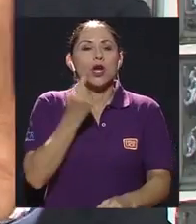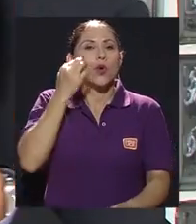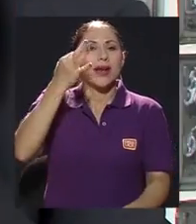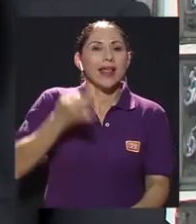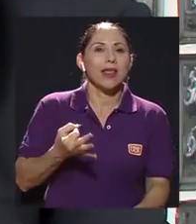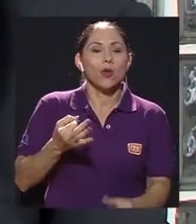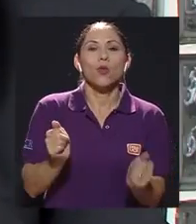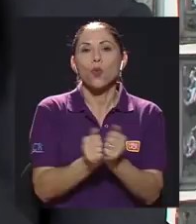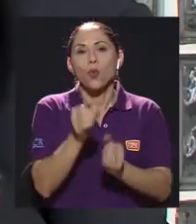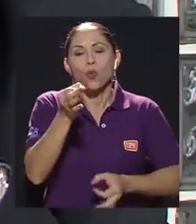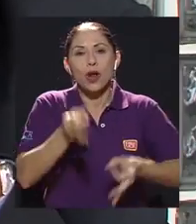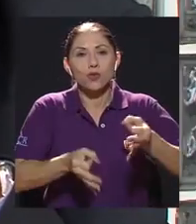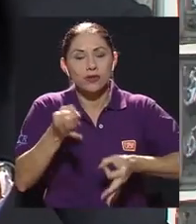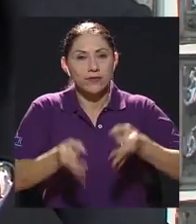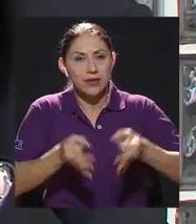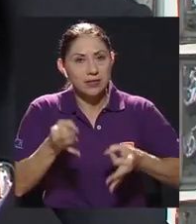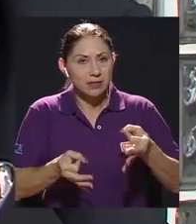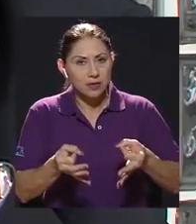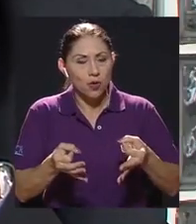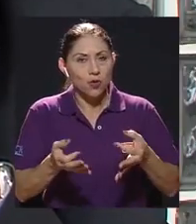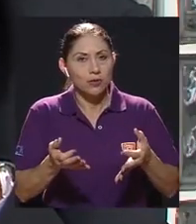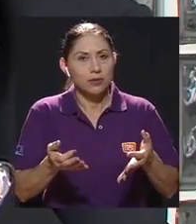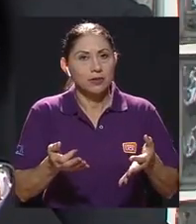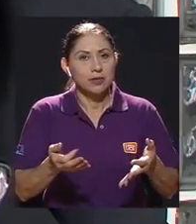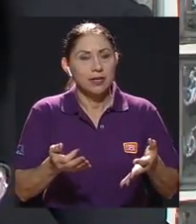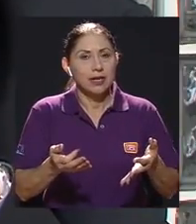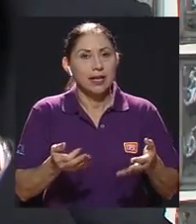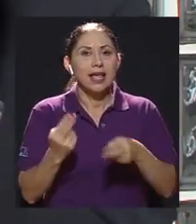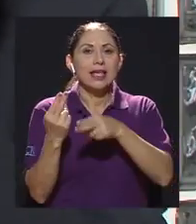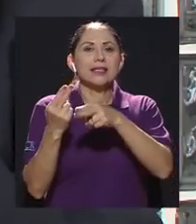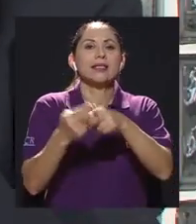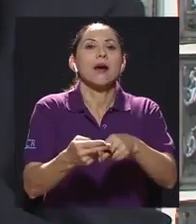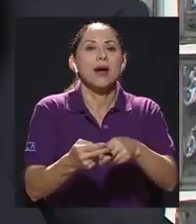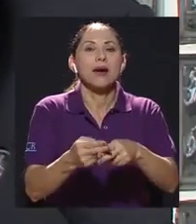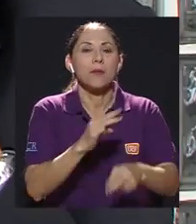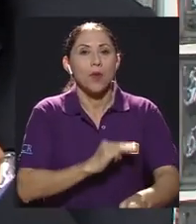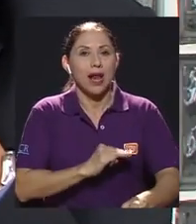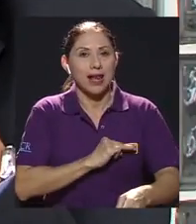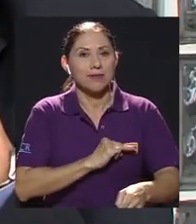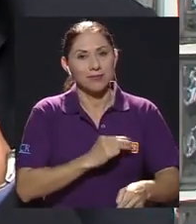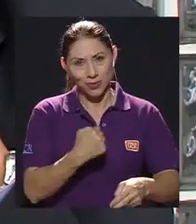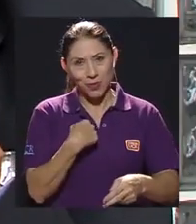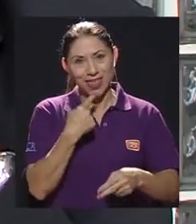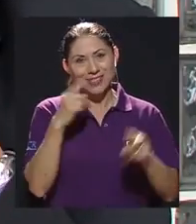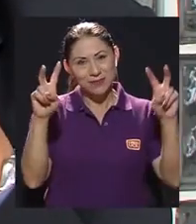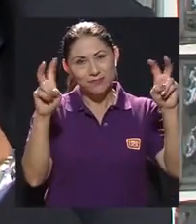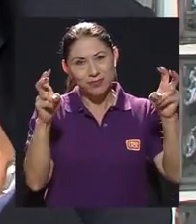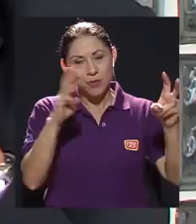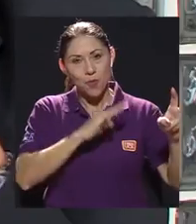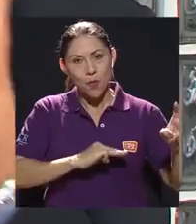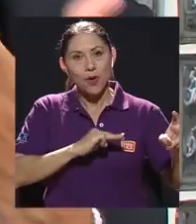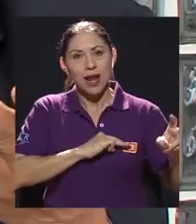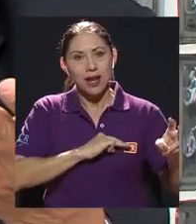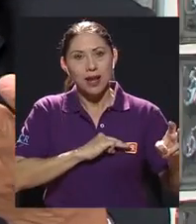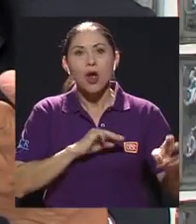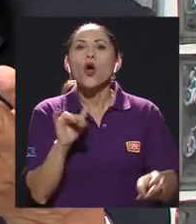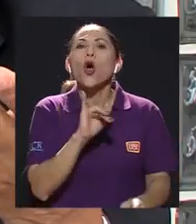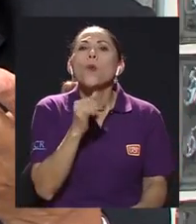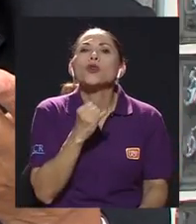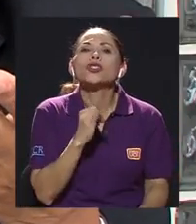con una justificación que llaman moral, y eso lo voy a poner entre comillas, como si existiera una